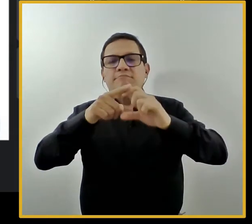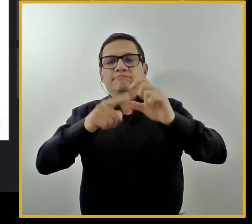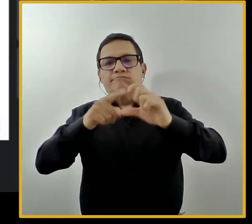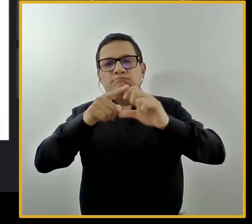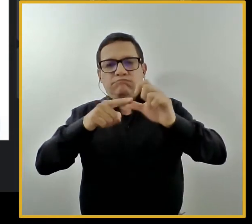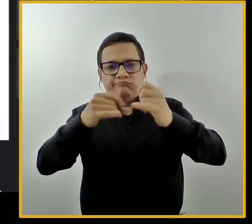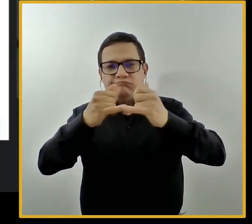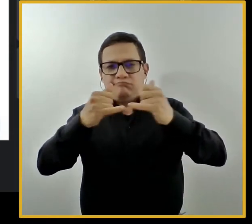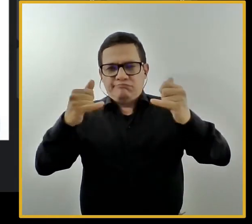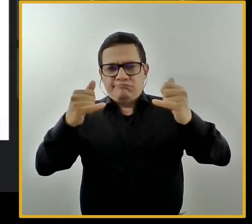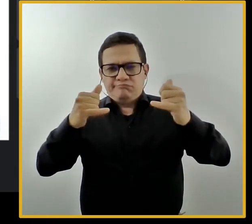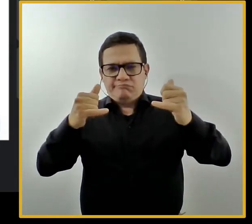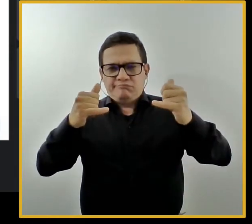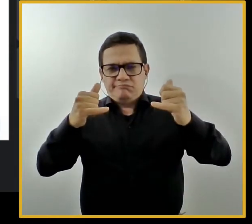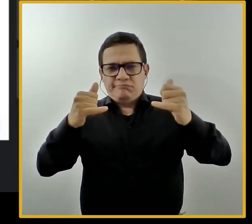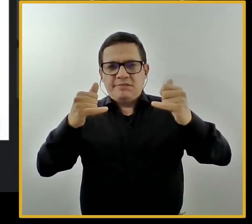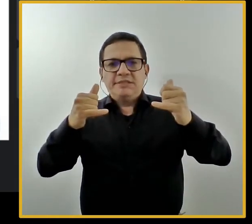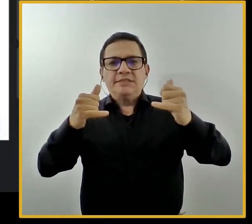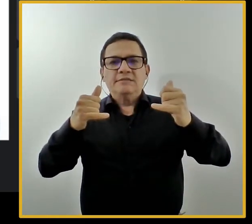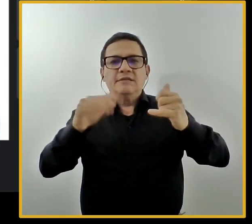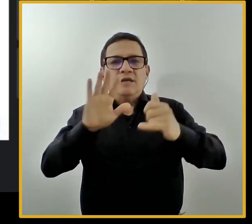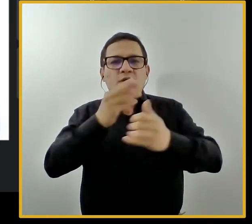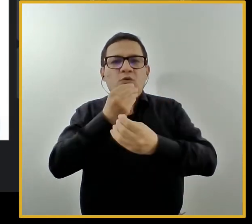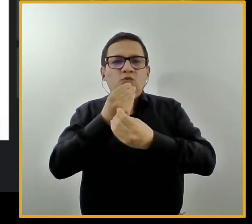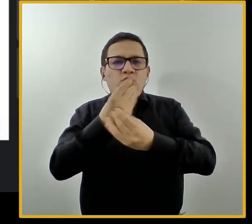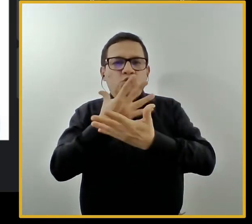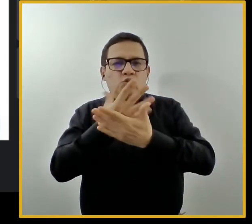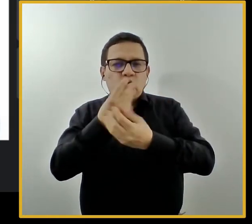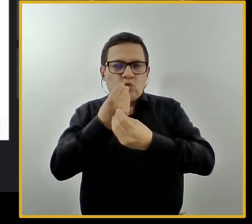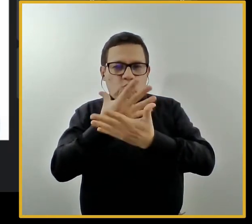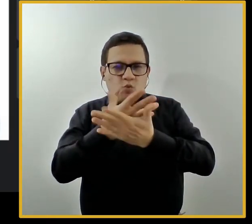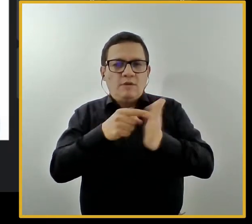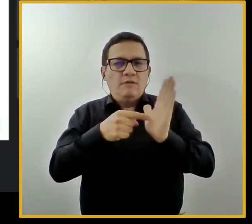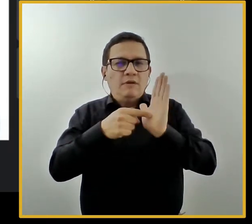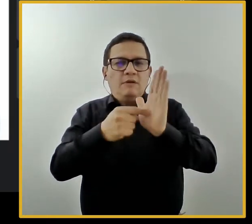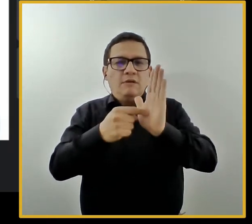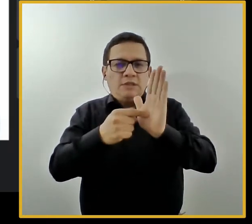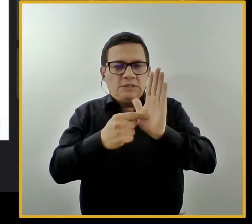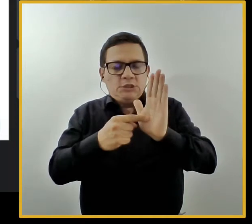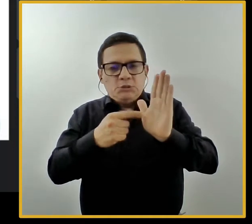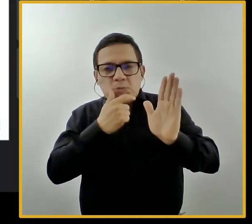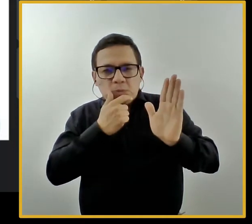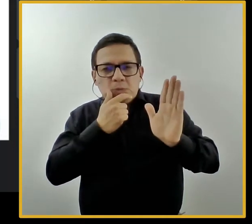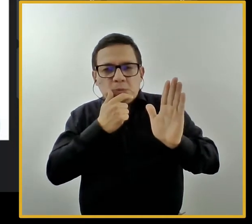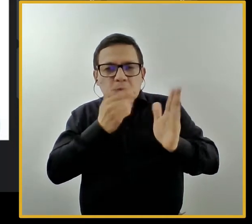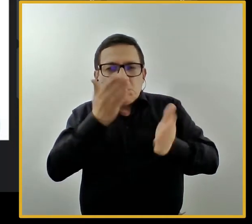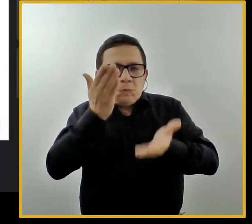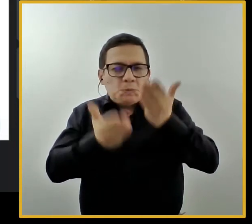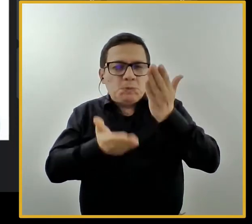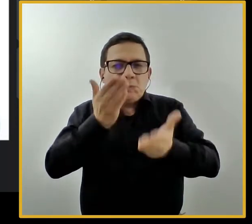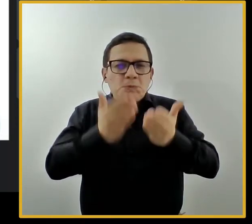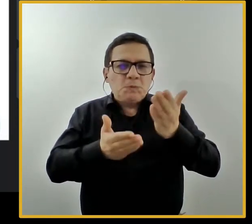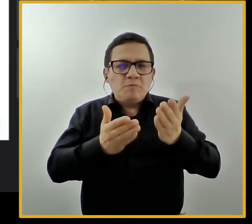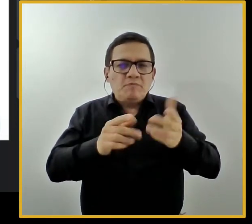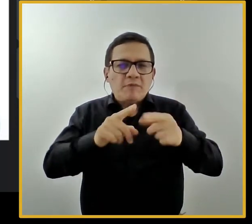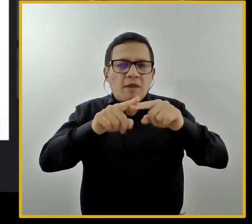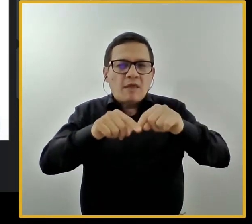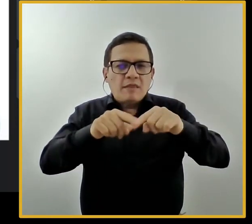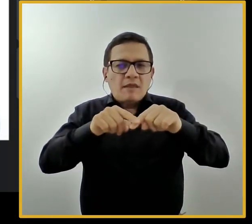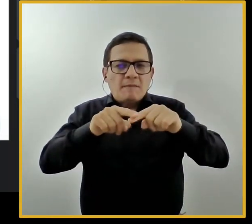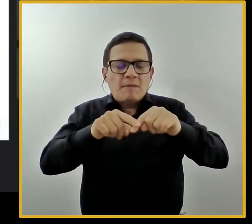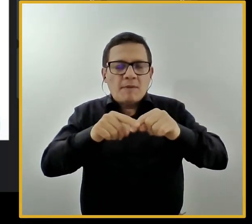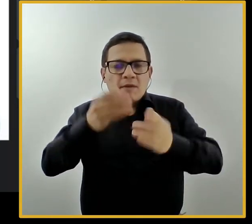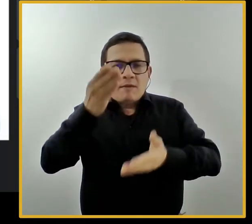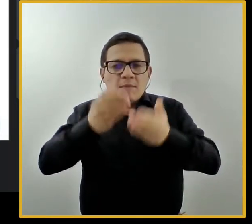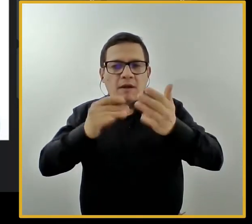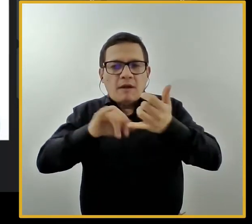diferenciales lineales pues tienen esta estructura que ustedes están viendo allí en pantalla, donde tenemos unas variables dependientes, unas